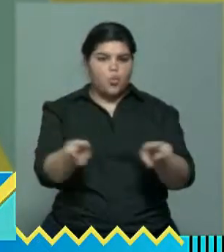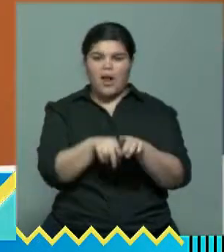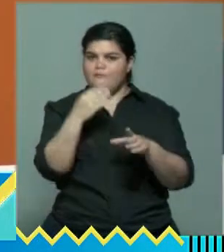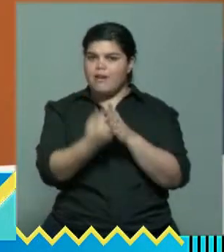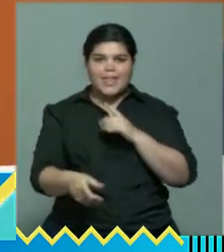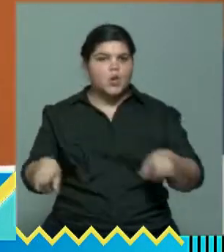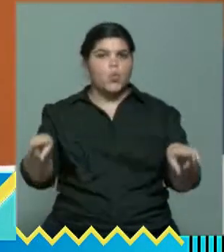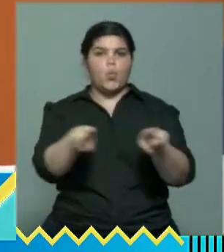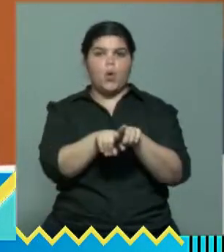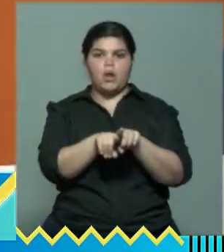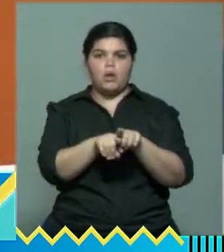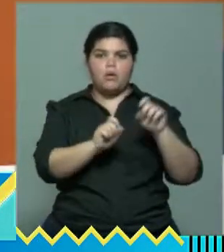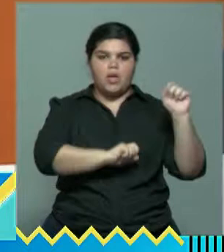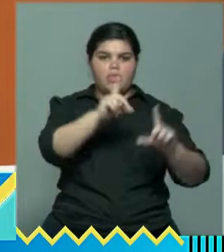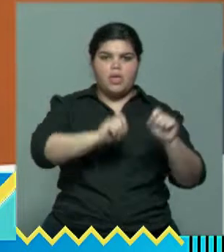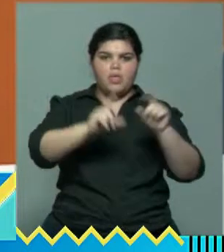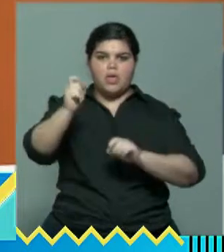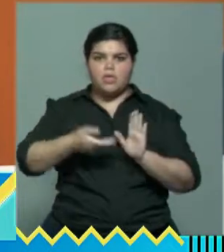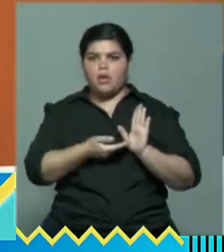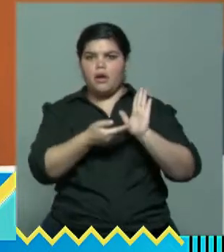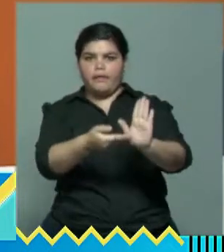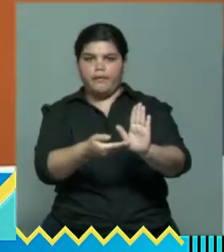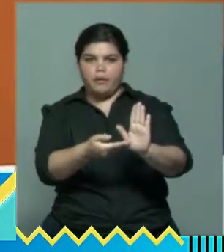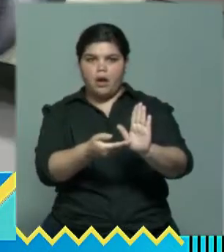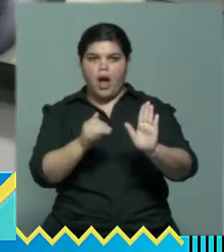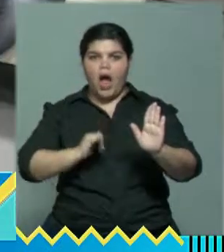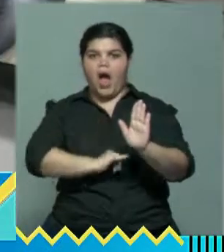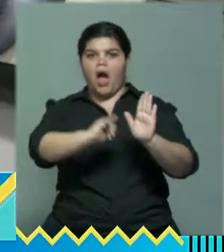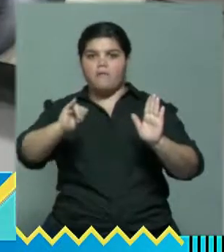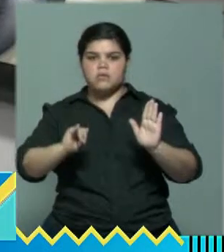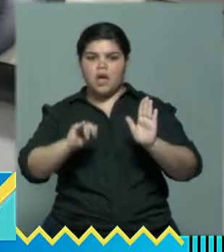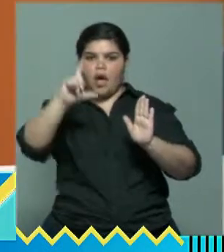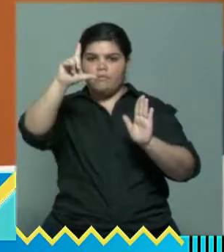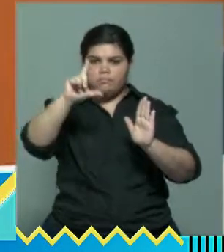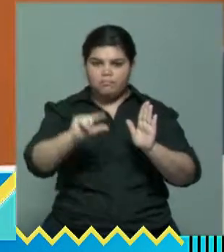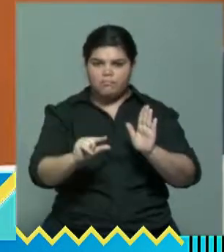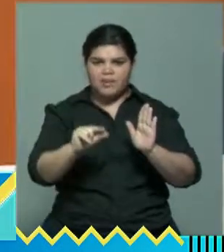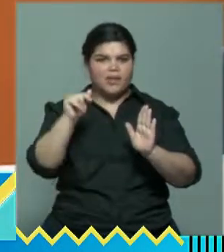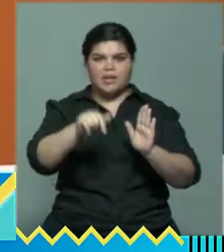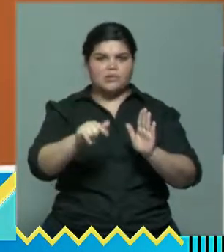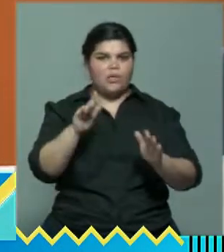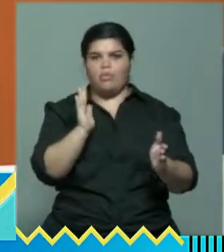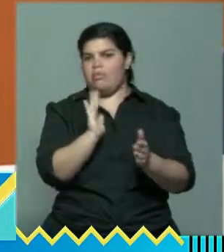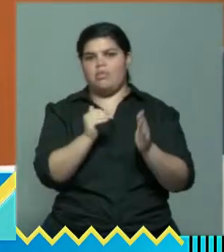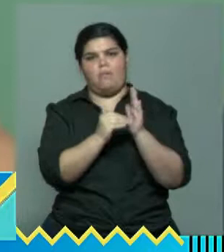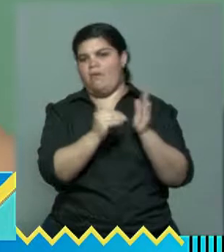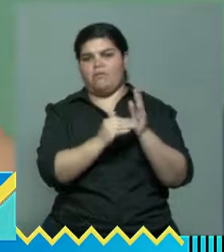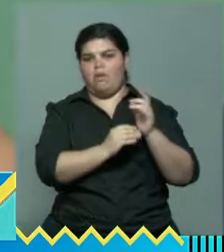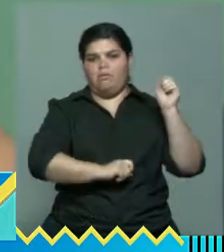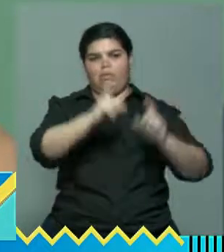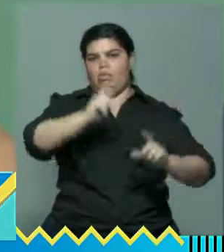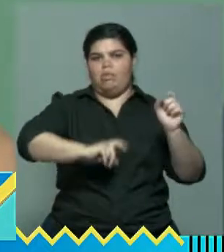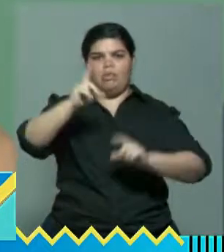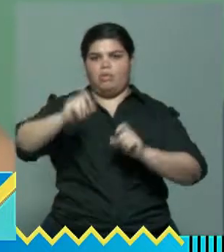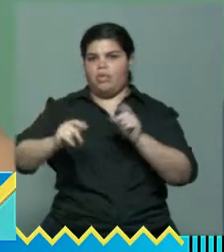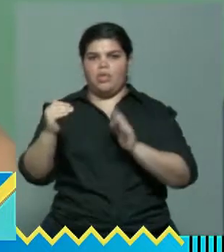Mostrar estadísticas y decir, bajaron los niveles. Eso es aleatorio. ¿Y en función de qué